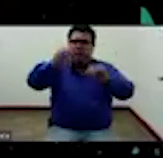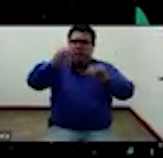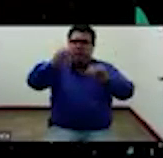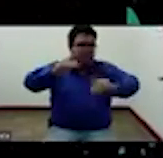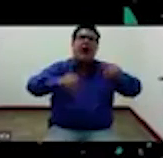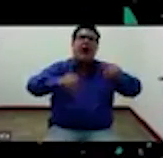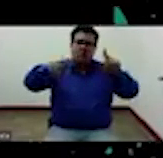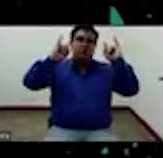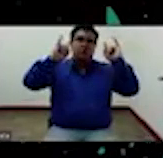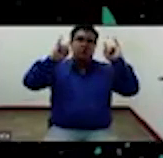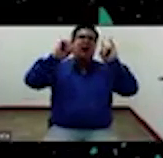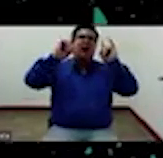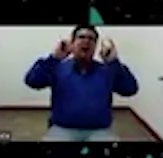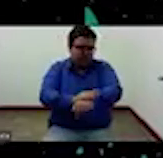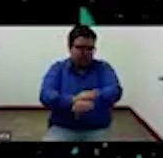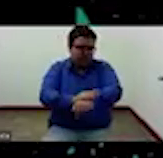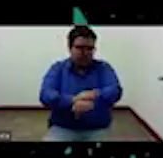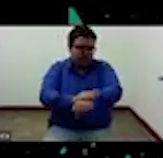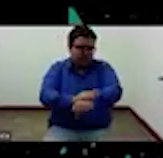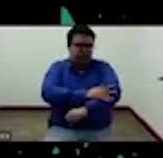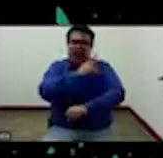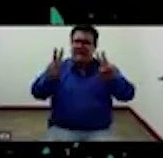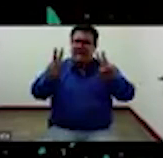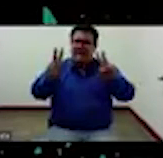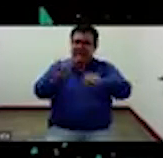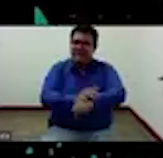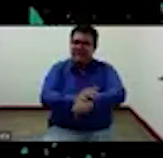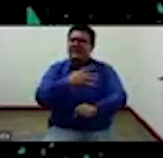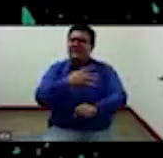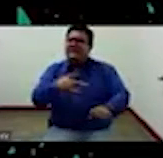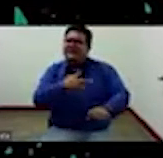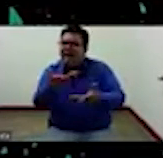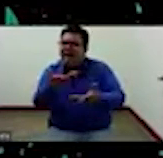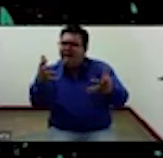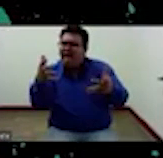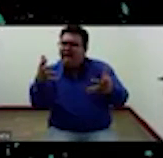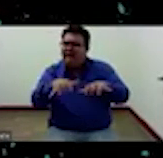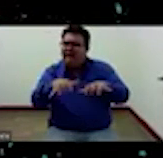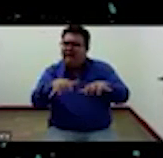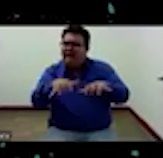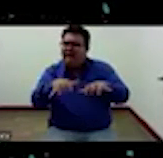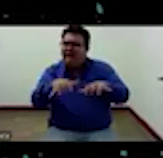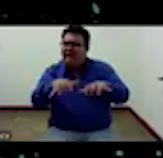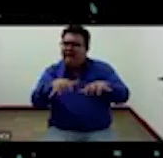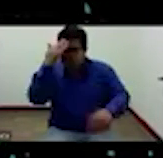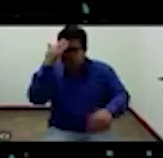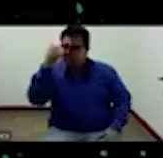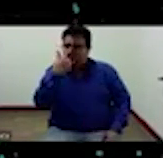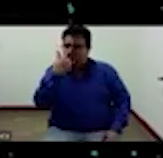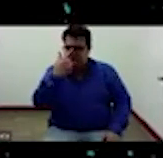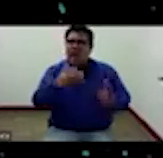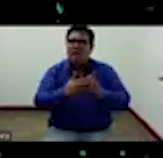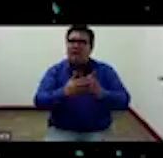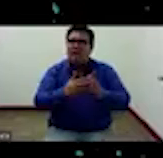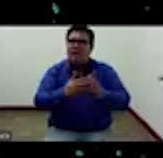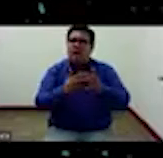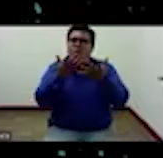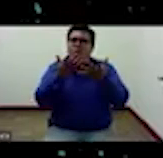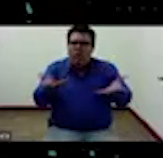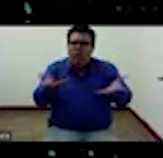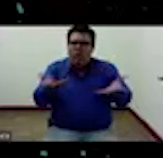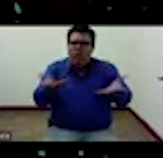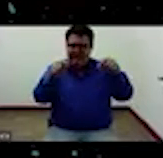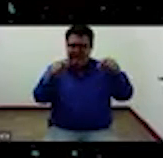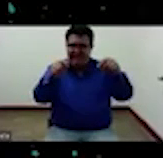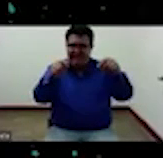el ejercicio que yo hago con este tipo de trabajos con objetos sonoros, pero